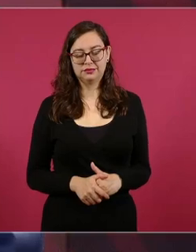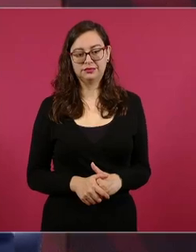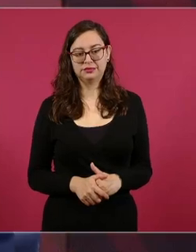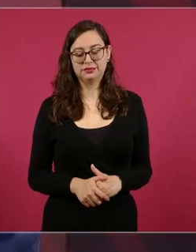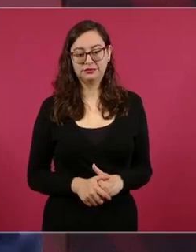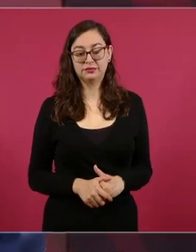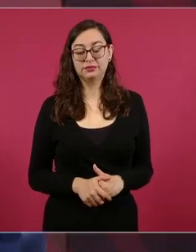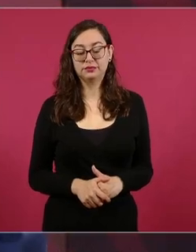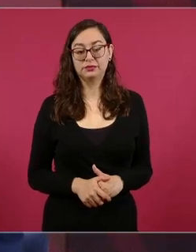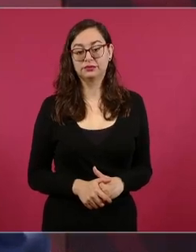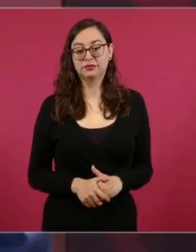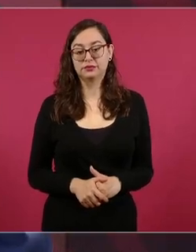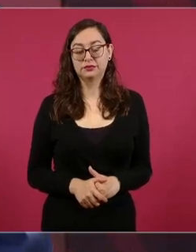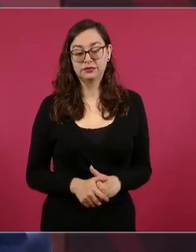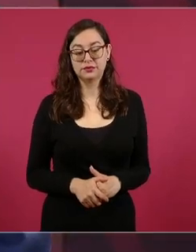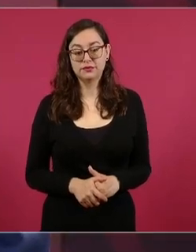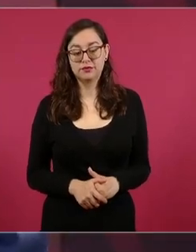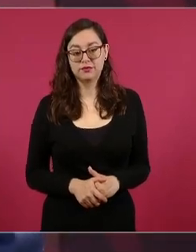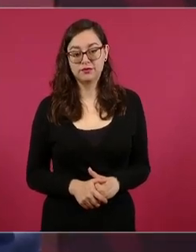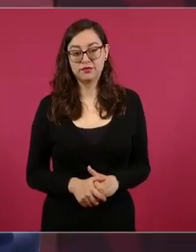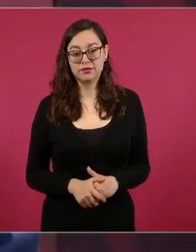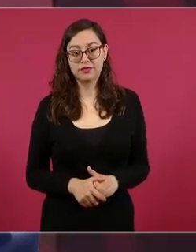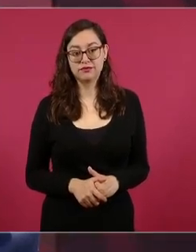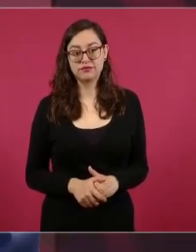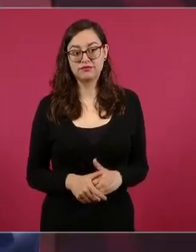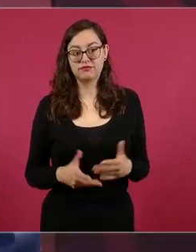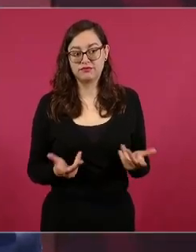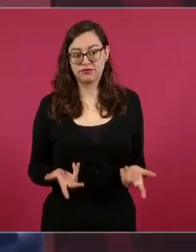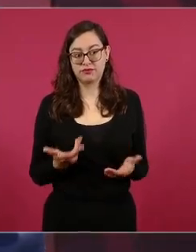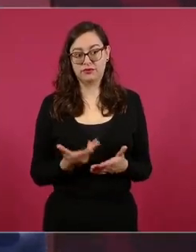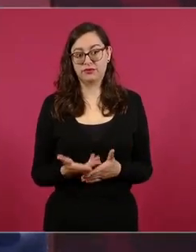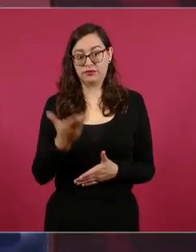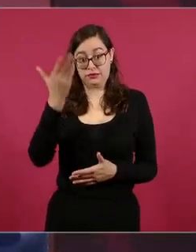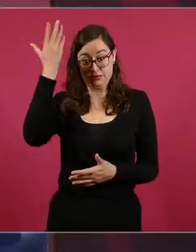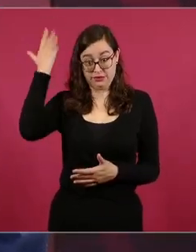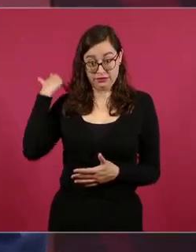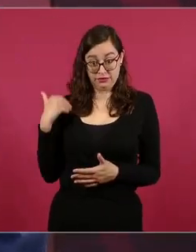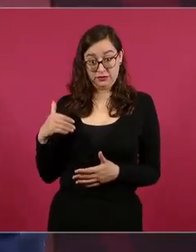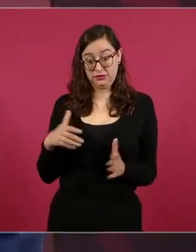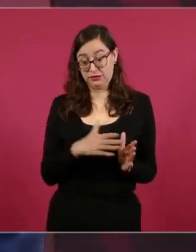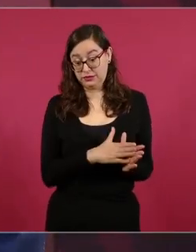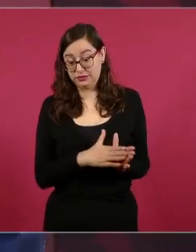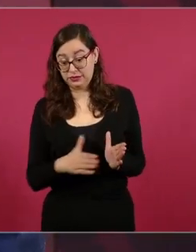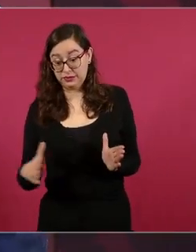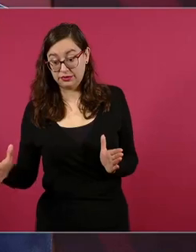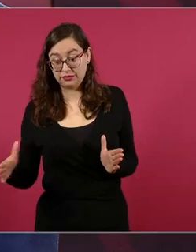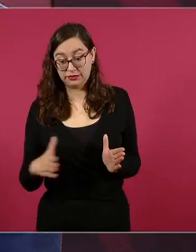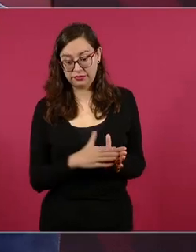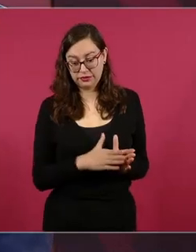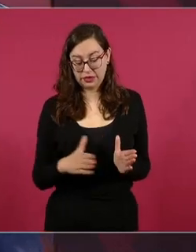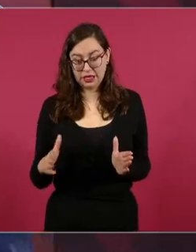e incluso la Inquisición, se las ingeniaban